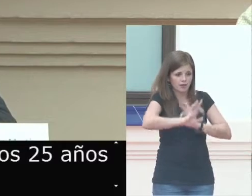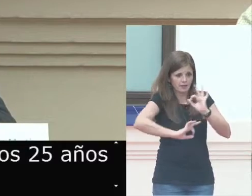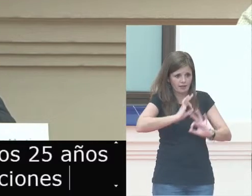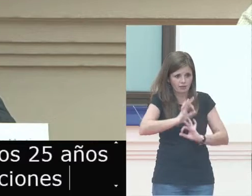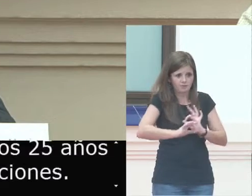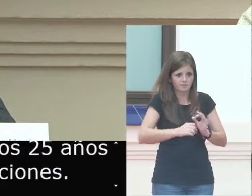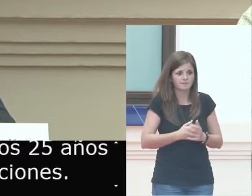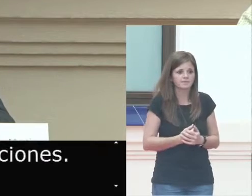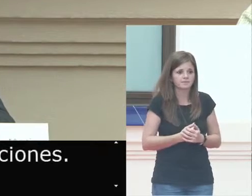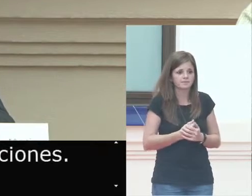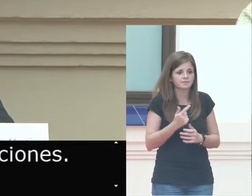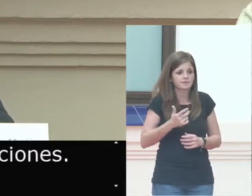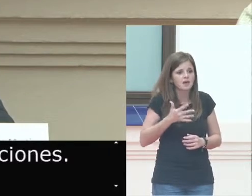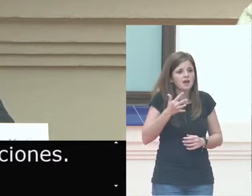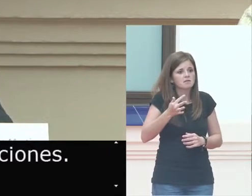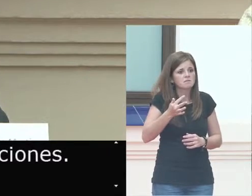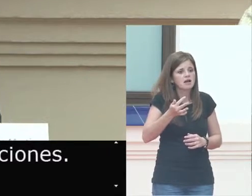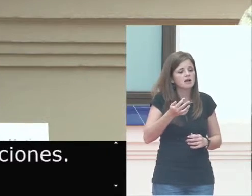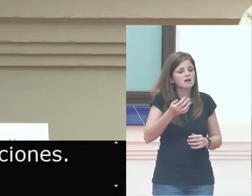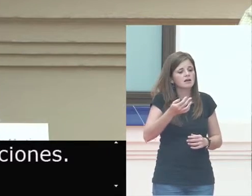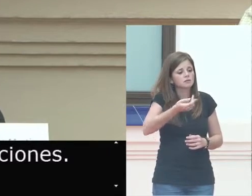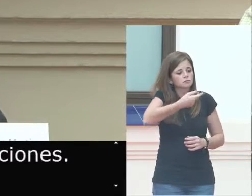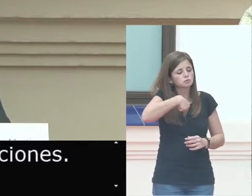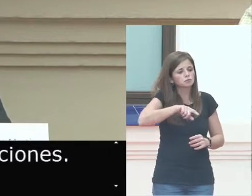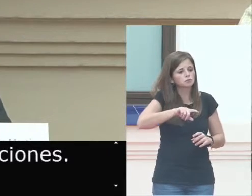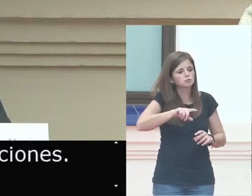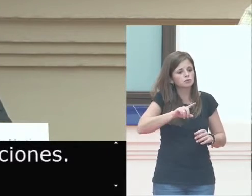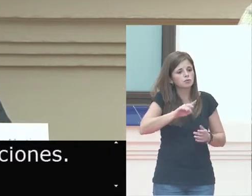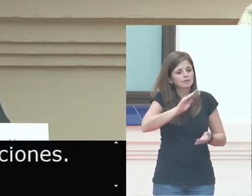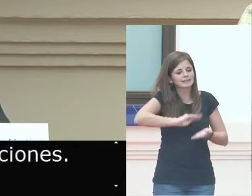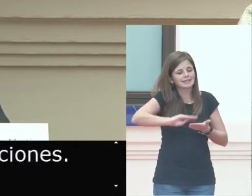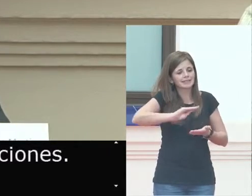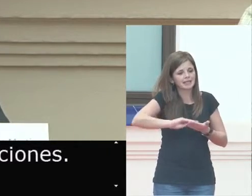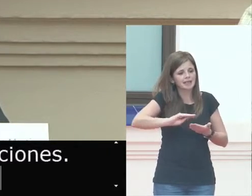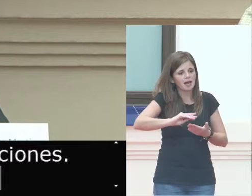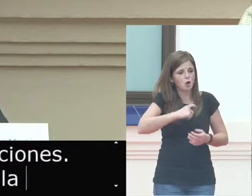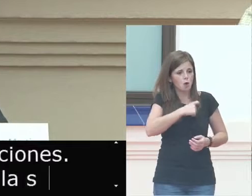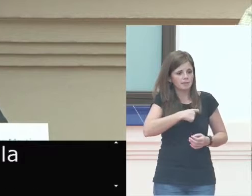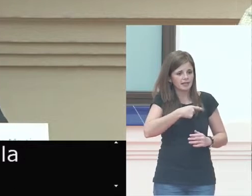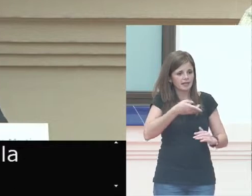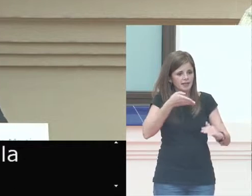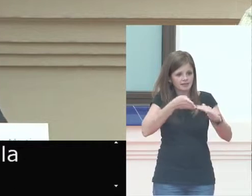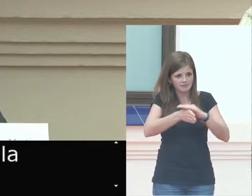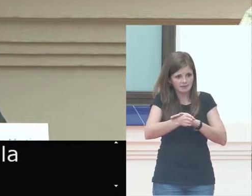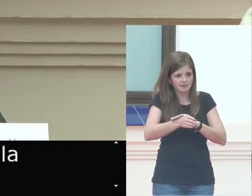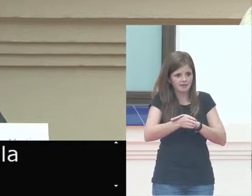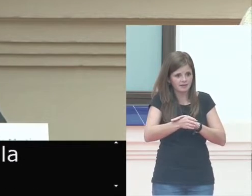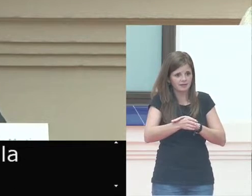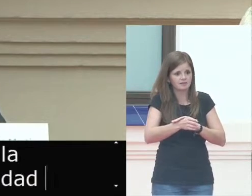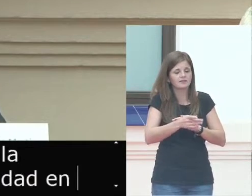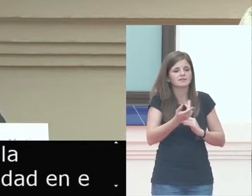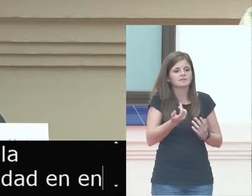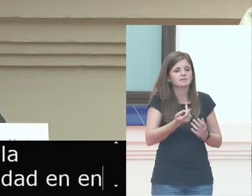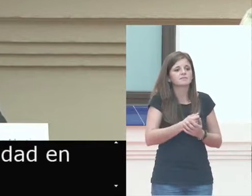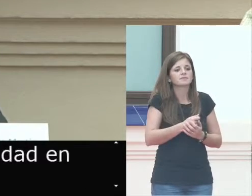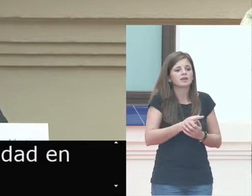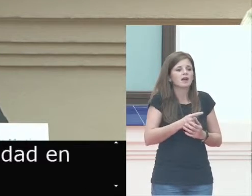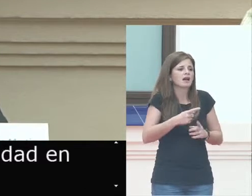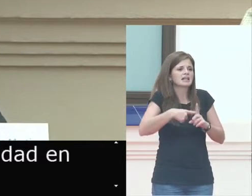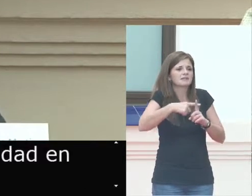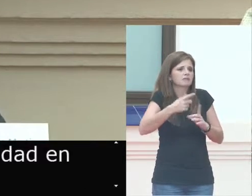Somos además hemos sido la secretaría de los comités de accesibilidad al entorno construido en ISO a nivel